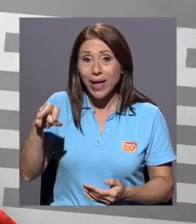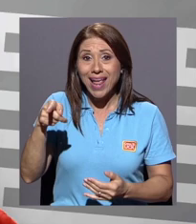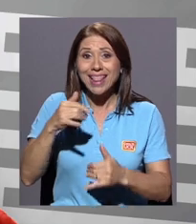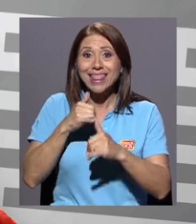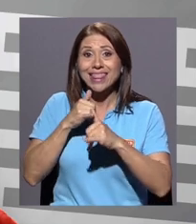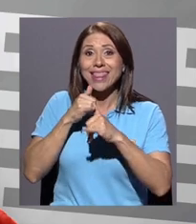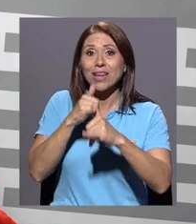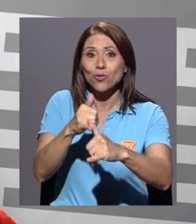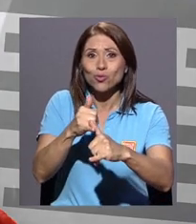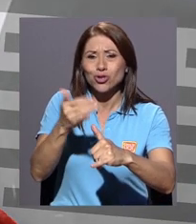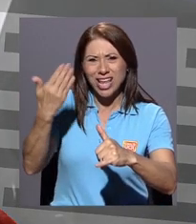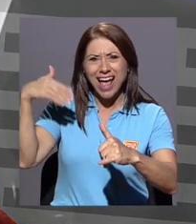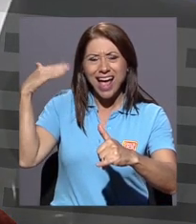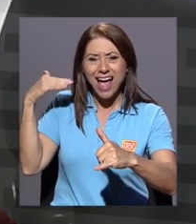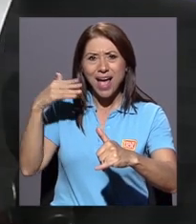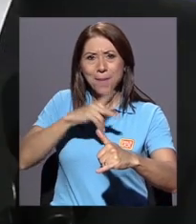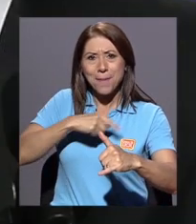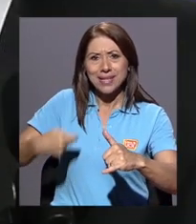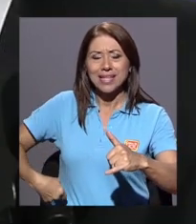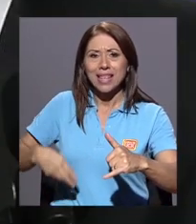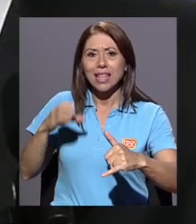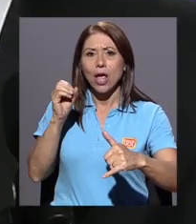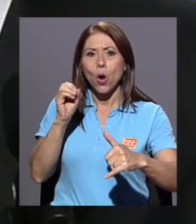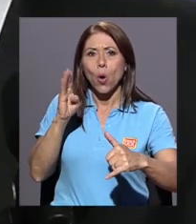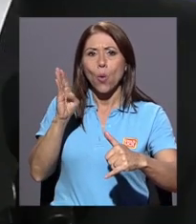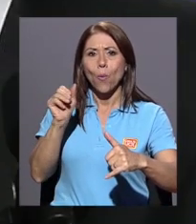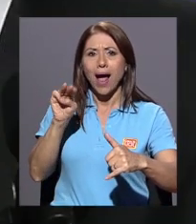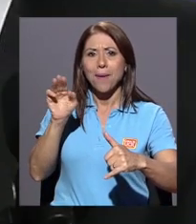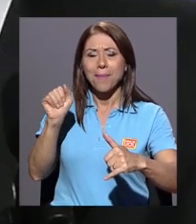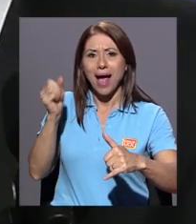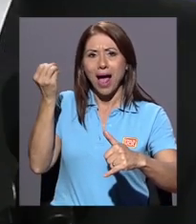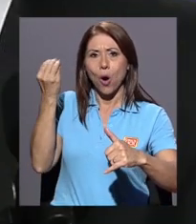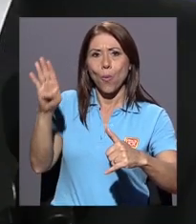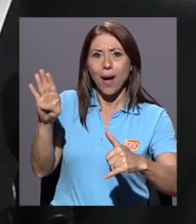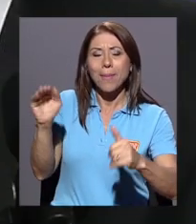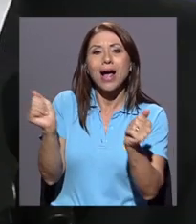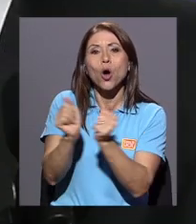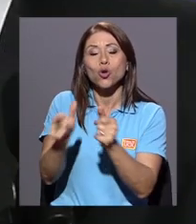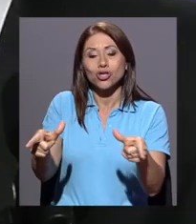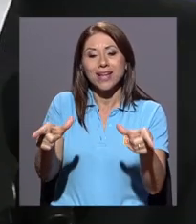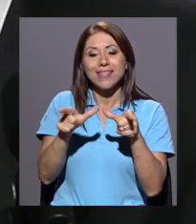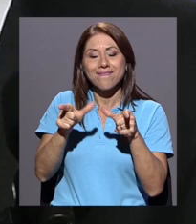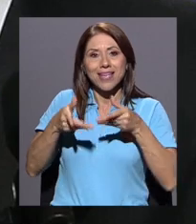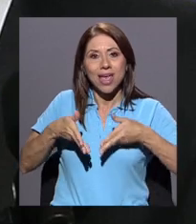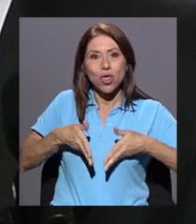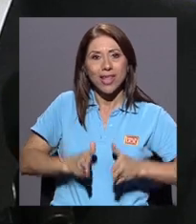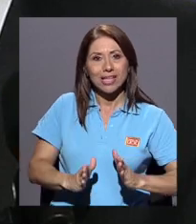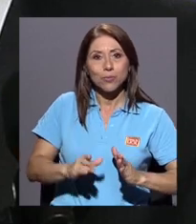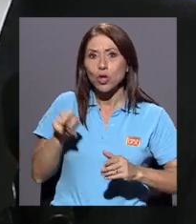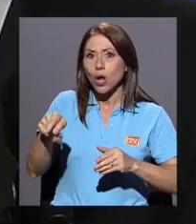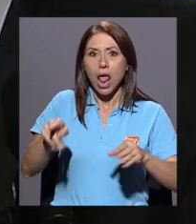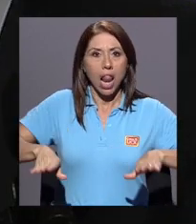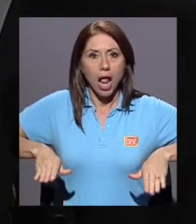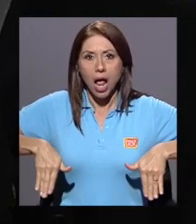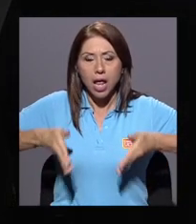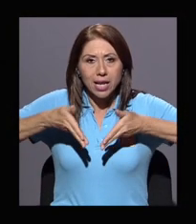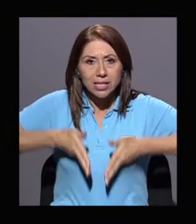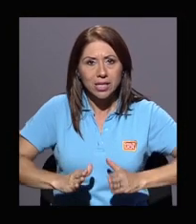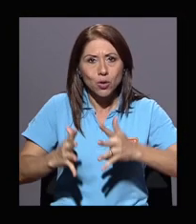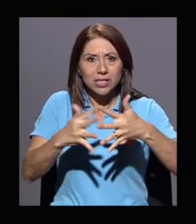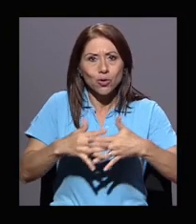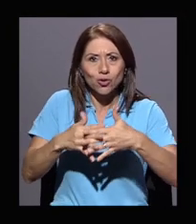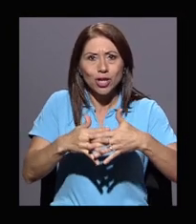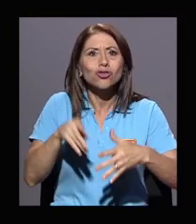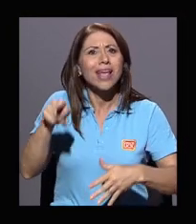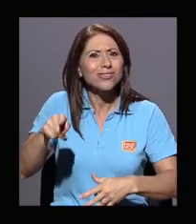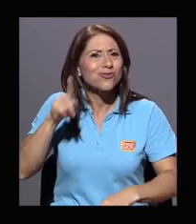al presidente Obama, al entonces presidente Obama, con su certificado de nacimiento, que no fue, digamos, que no fue nacido en Estados Unidos. Y eso fue